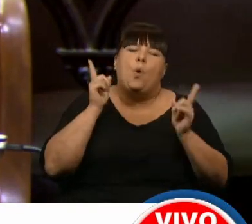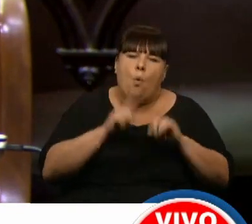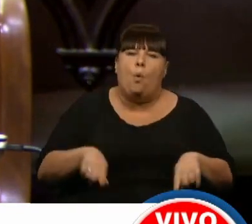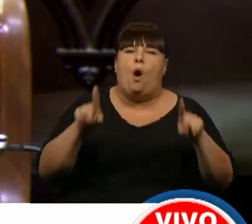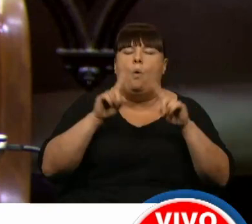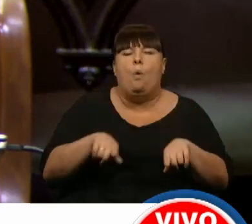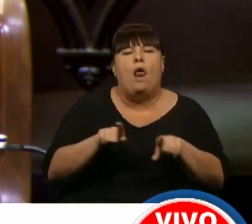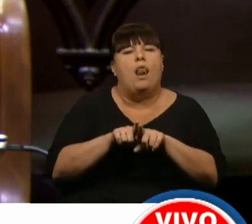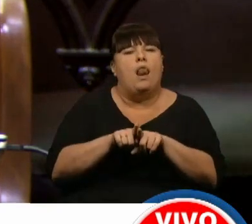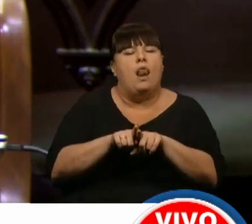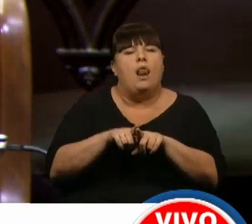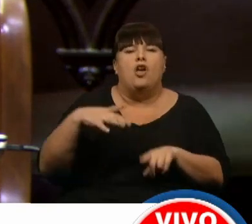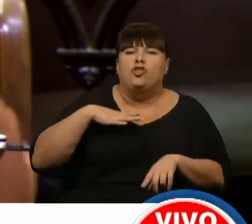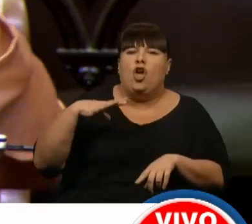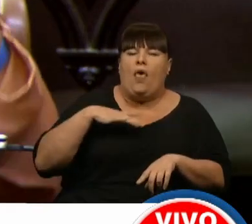siguen